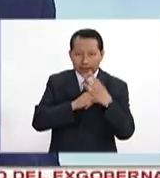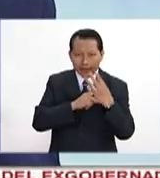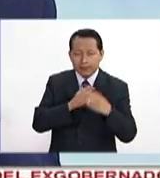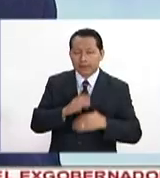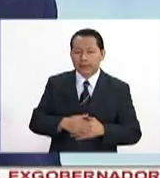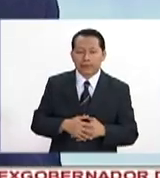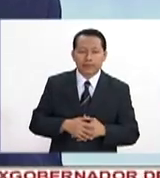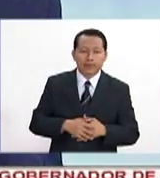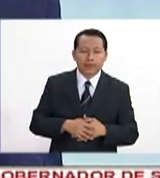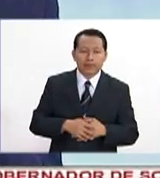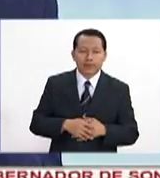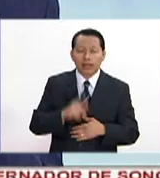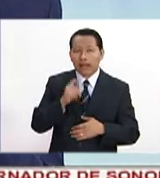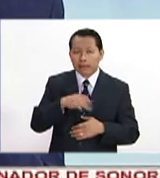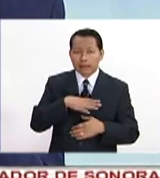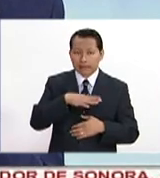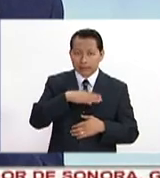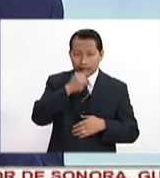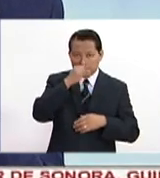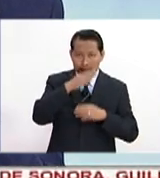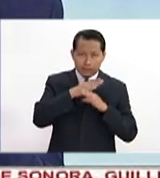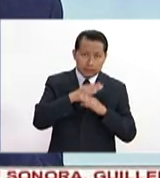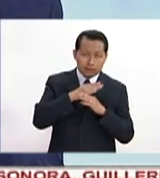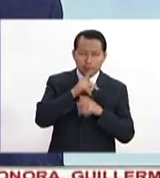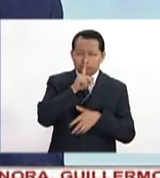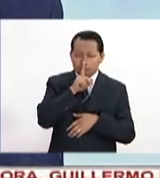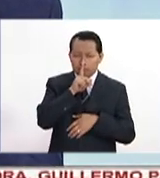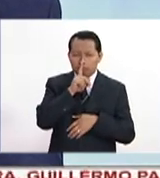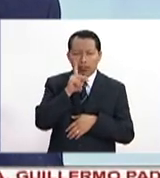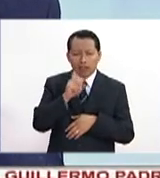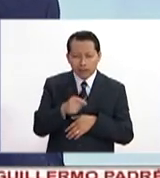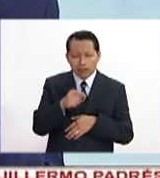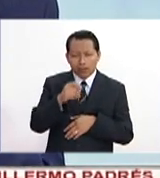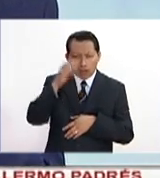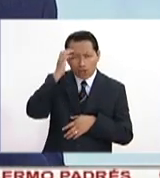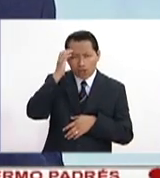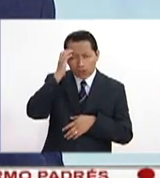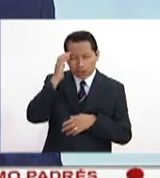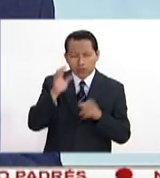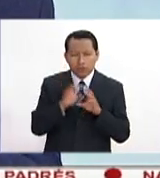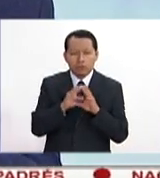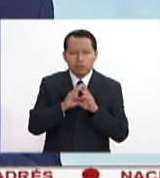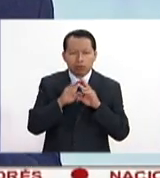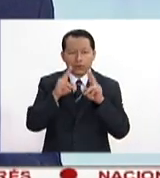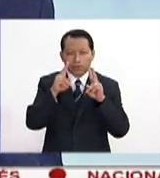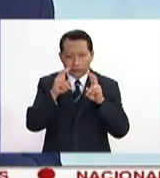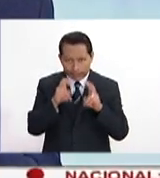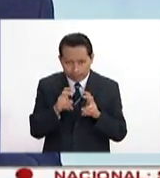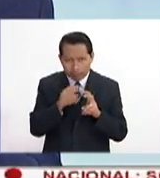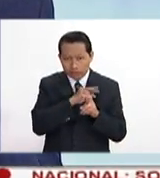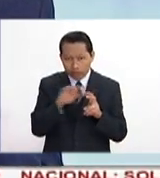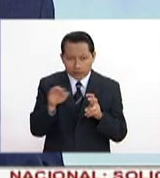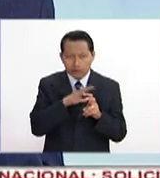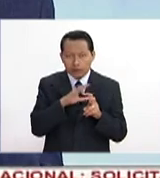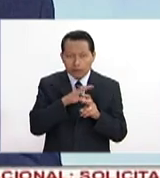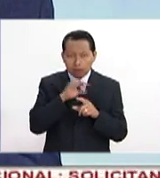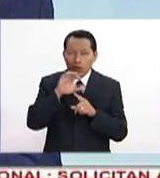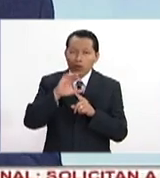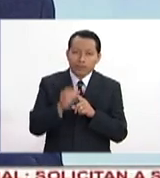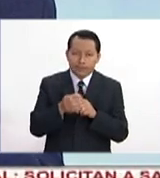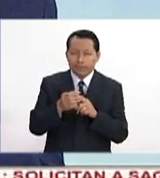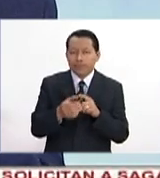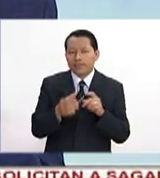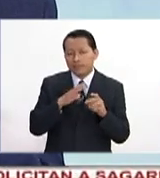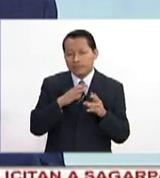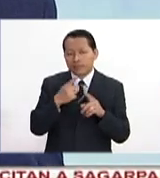No estamos a la defensiva, sino que justamente conociendo el tema, por cada una mesa el comité ha